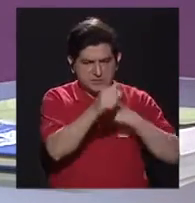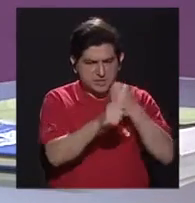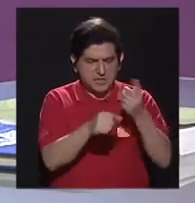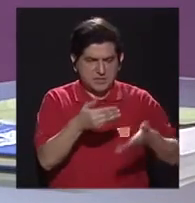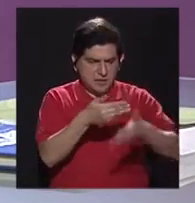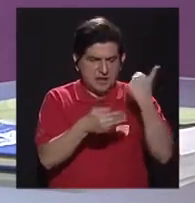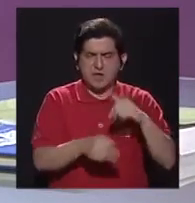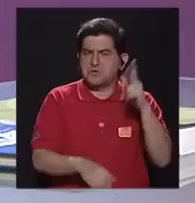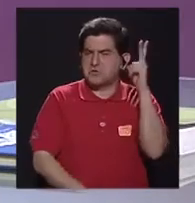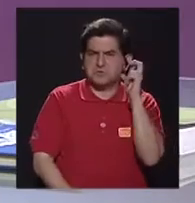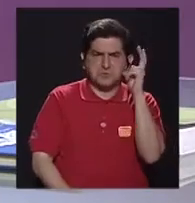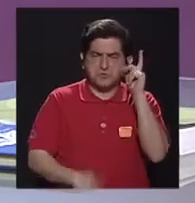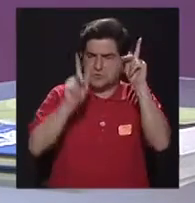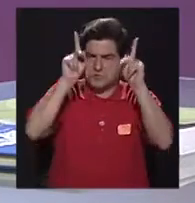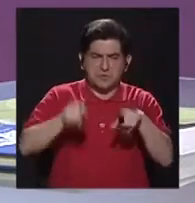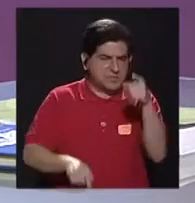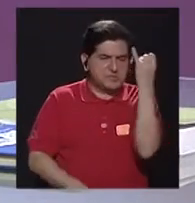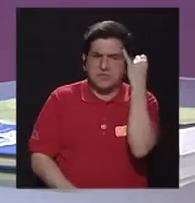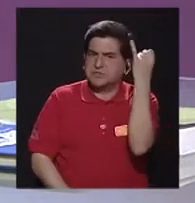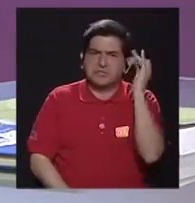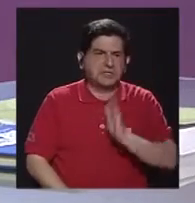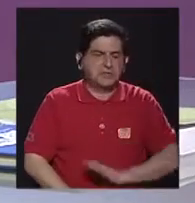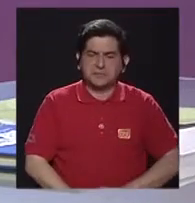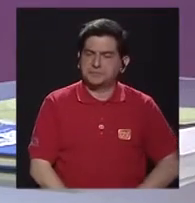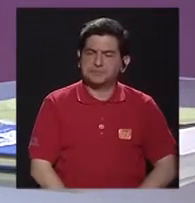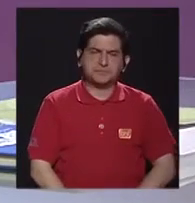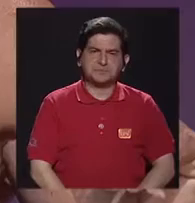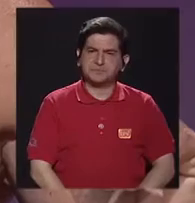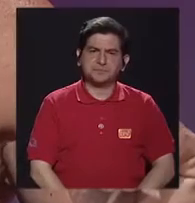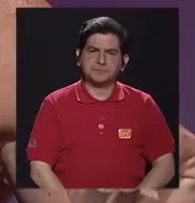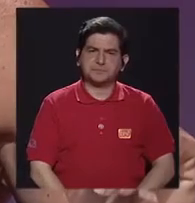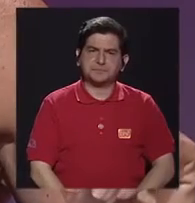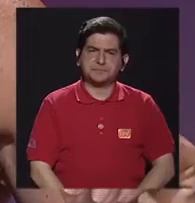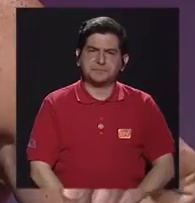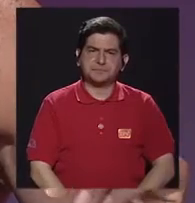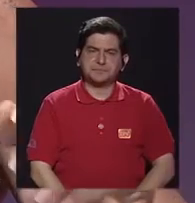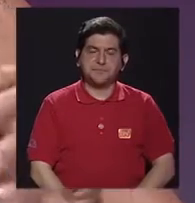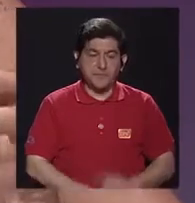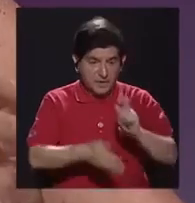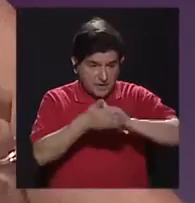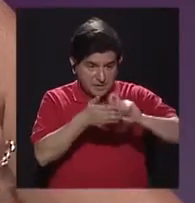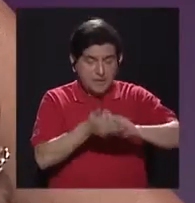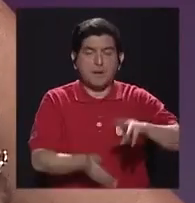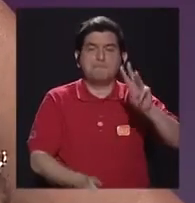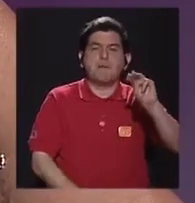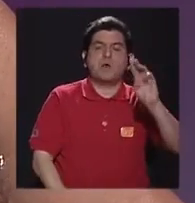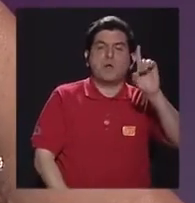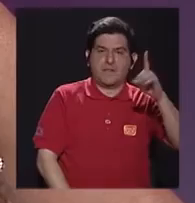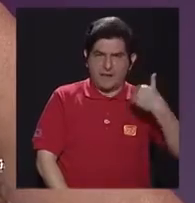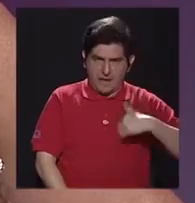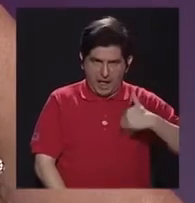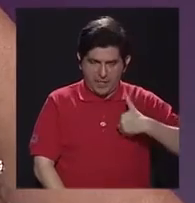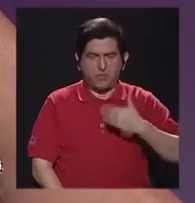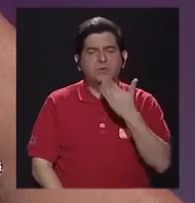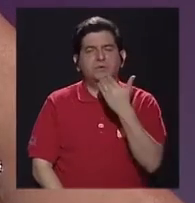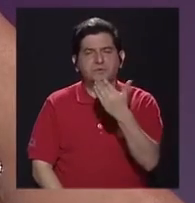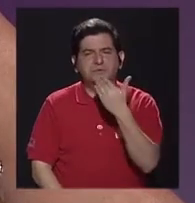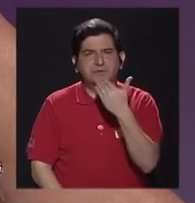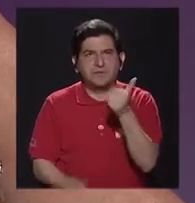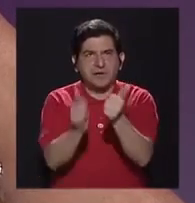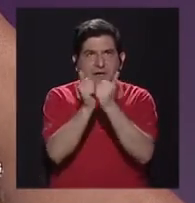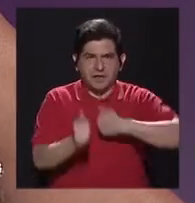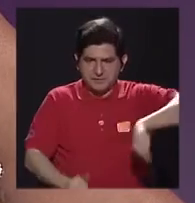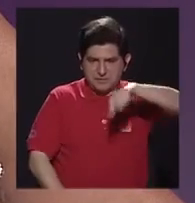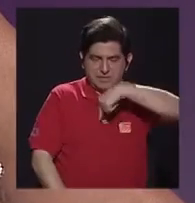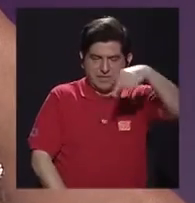no he escuchado a nadie sostener esa tesis. Nos está escribiendo don Manuel Delgado. Don Manuel, muchas gracias por